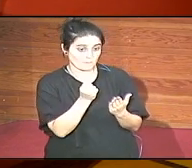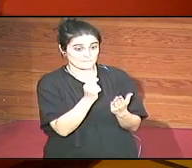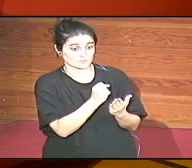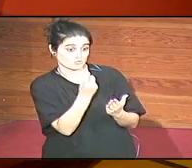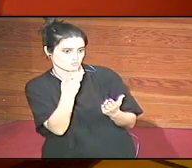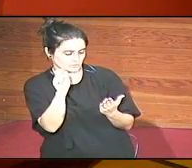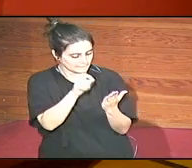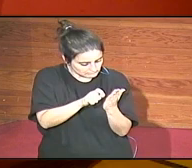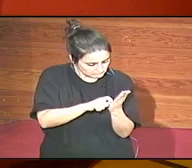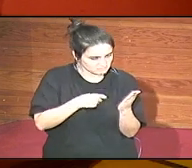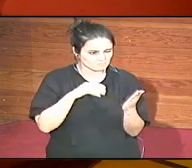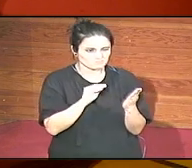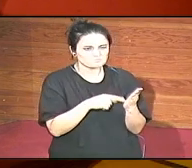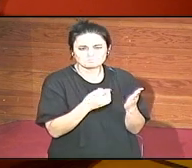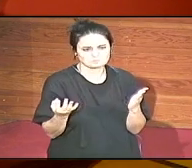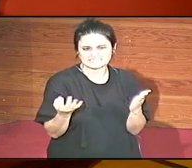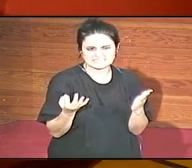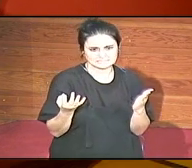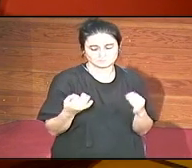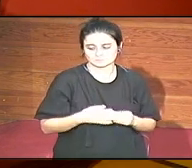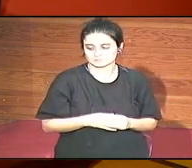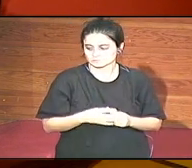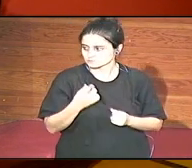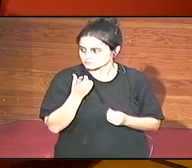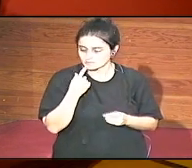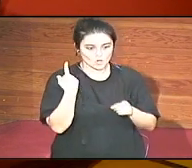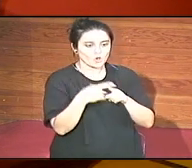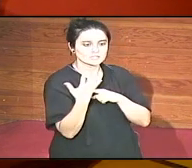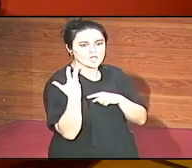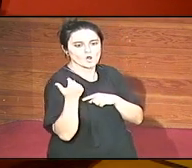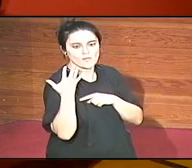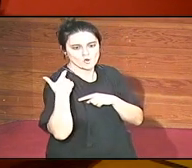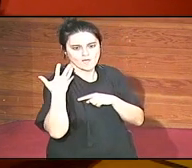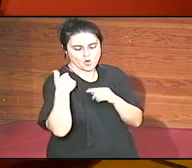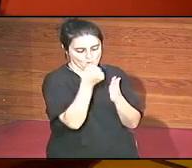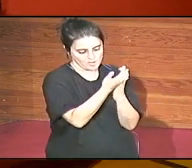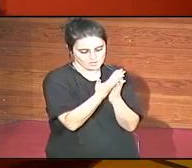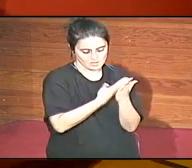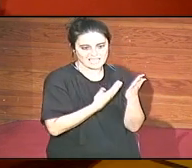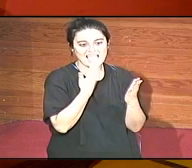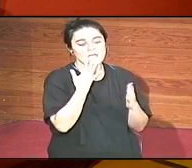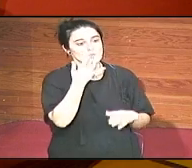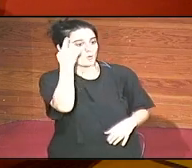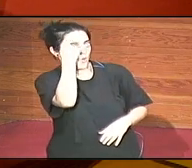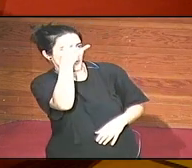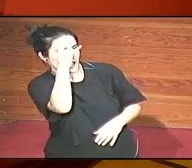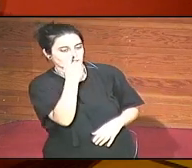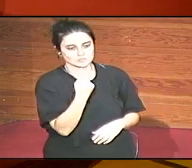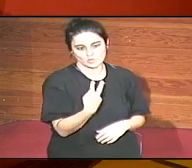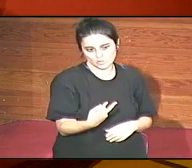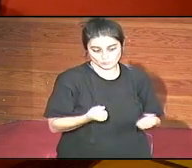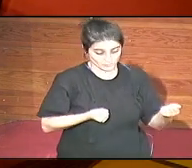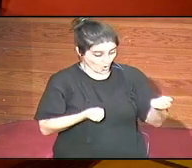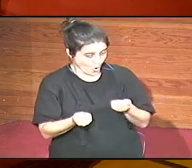y les pregunté qué era y me dijeron que eran todas las cosas que les habían robado la ponían vacas dos ollas